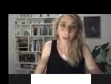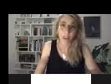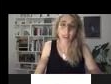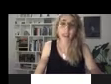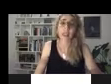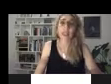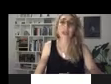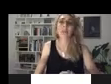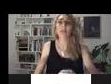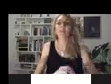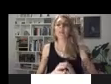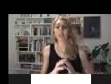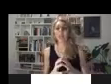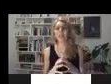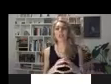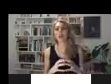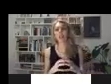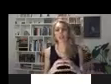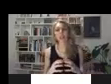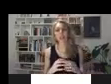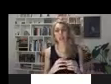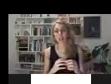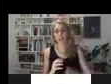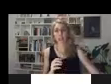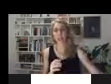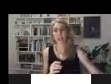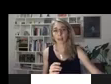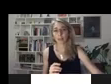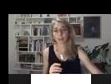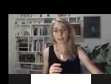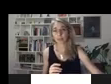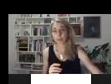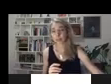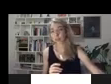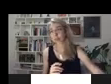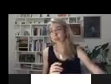importante porque el hecho